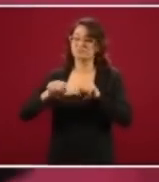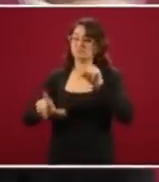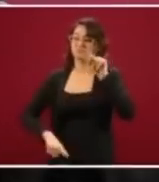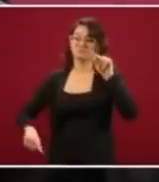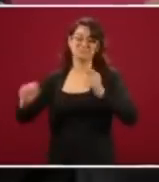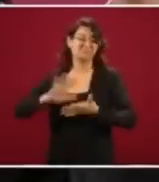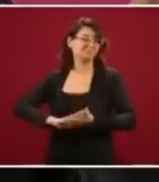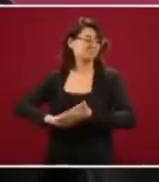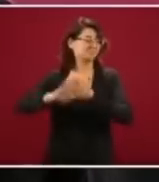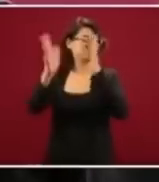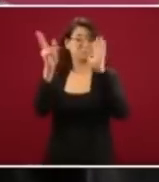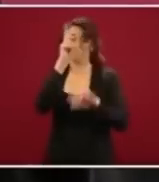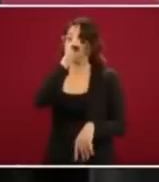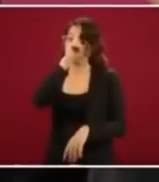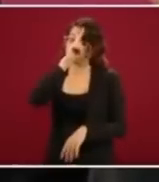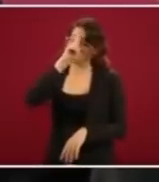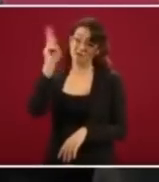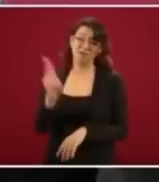un infierno.